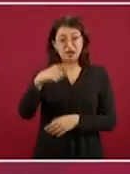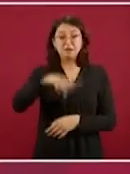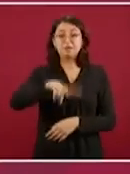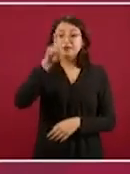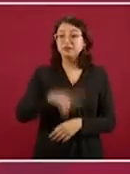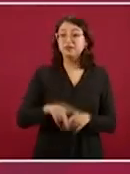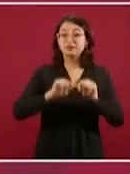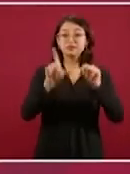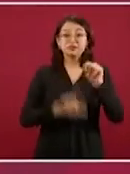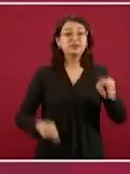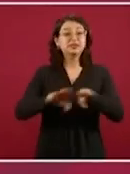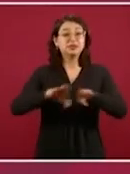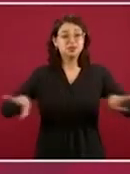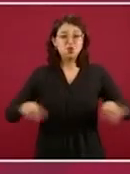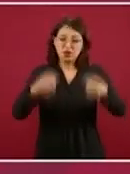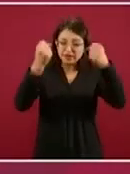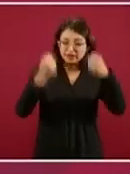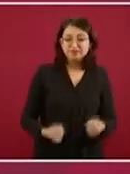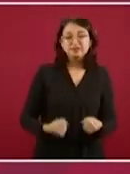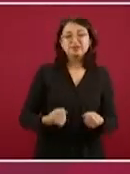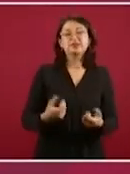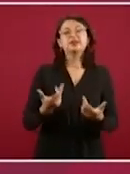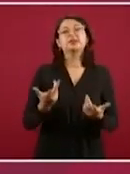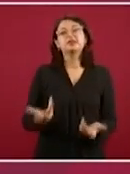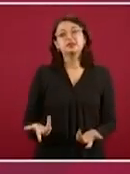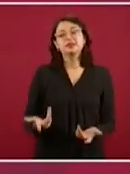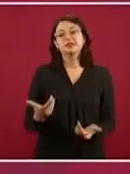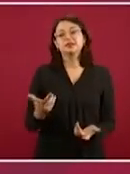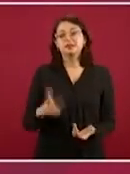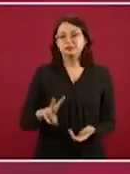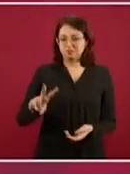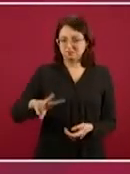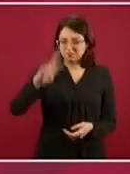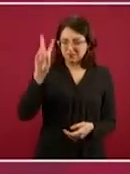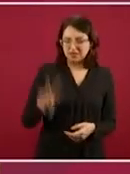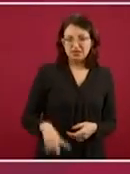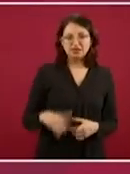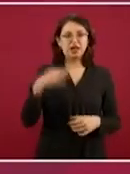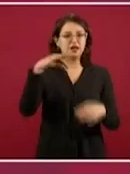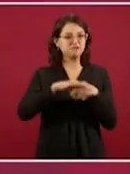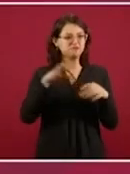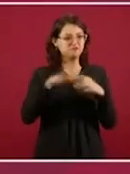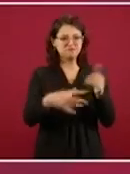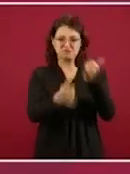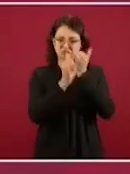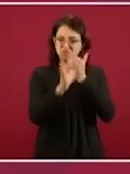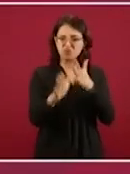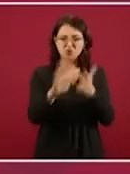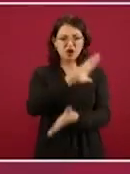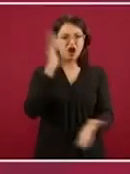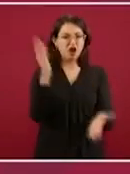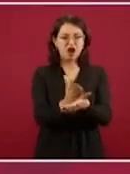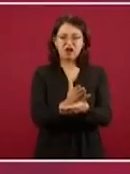democracia, que se acabe con los fraudes electorales.